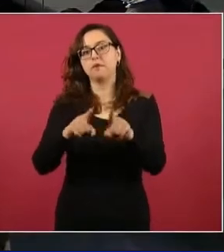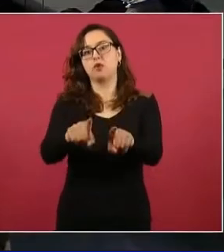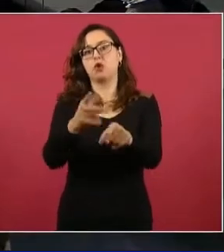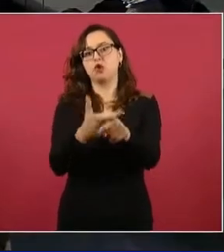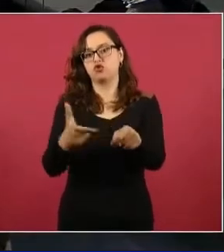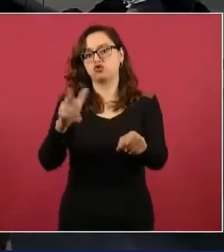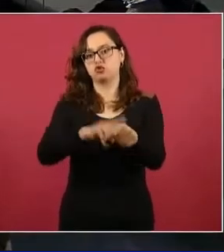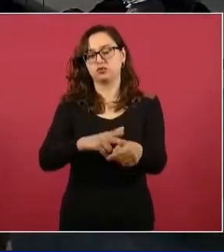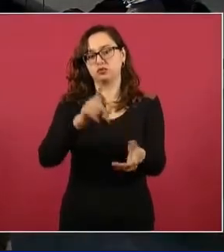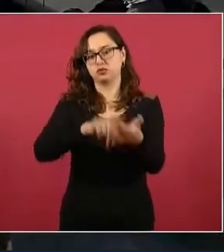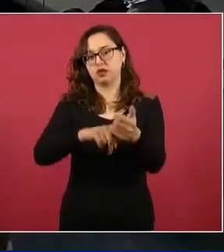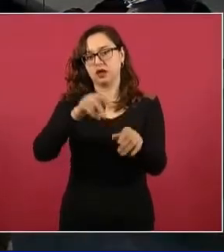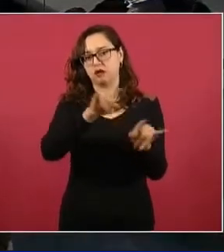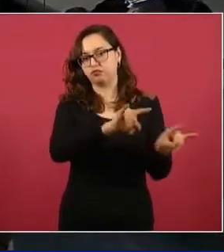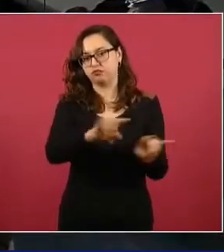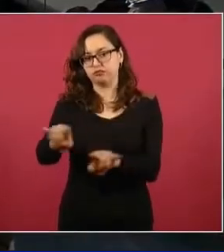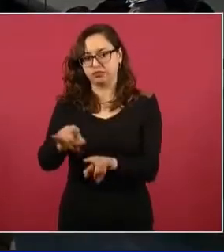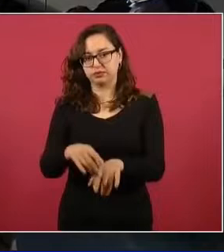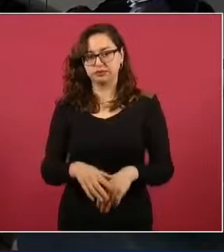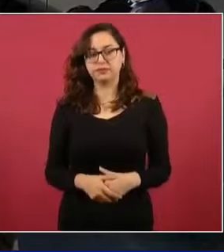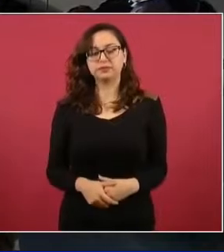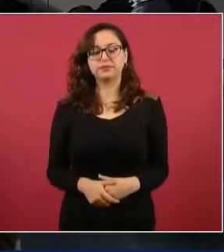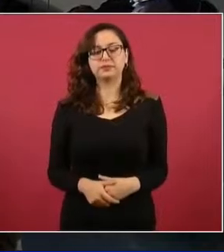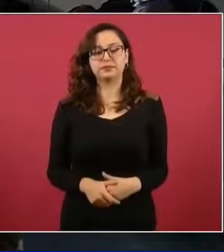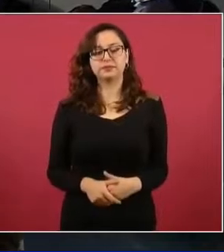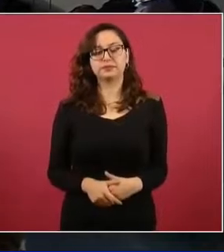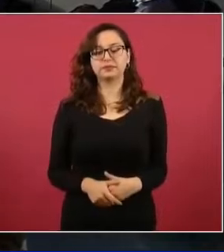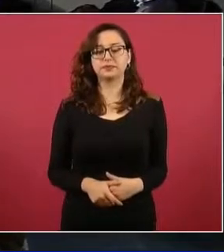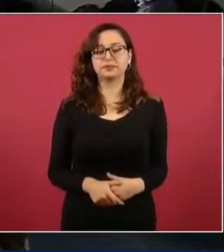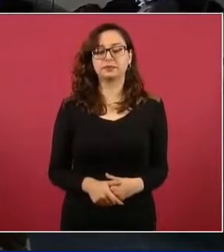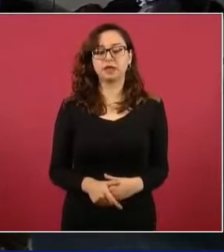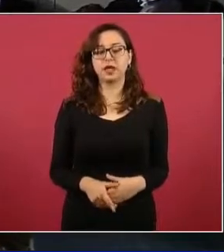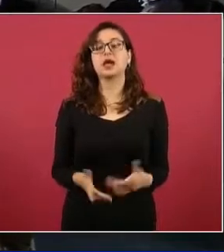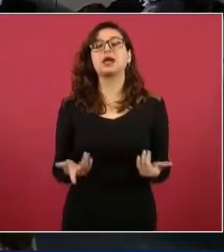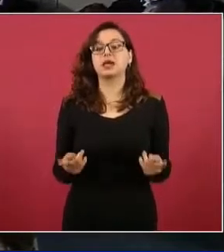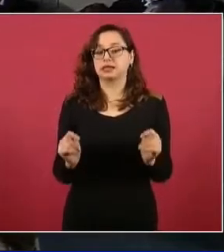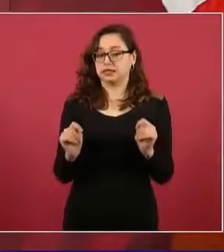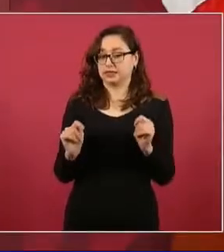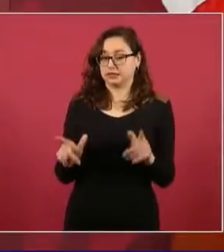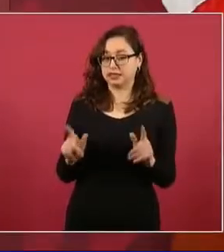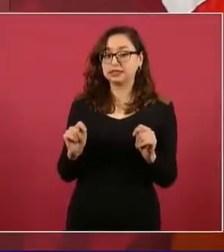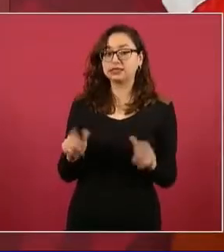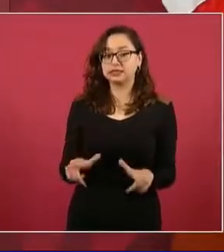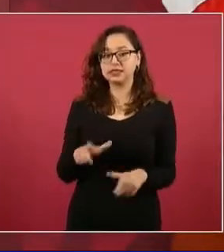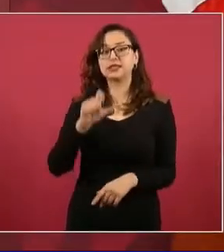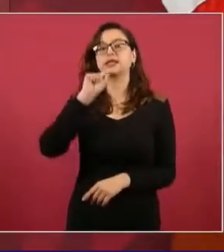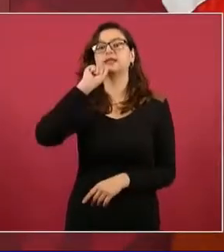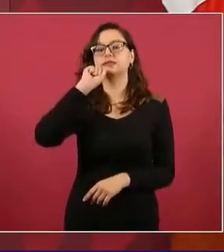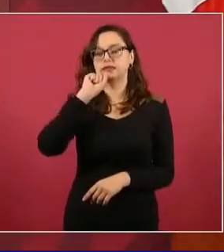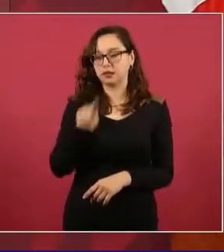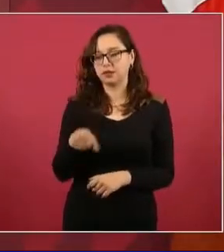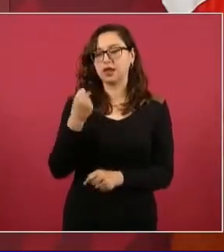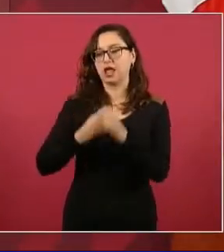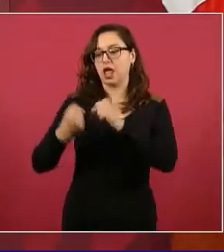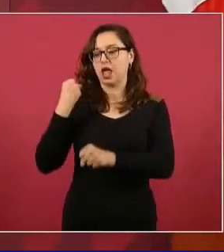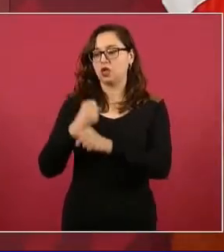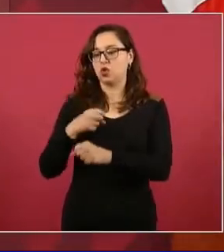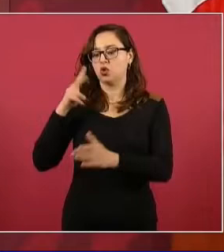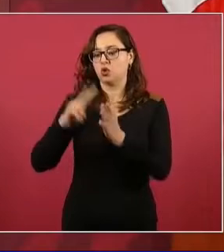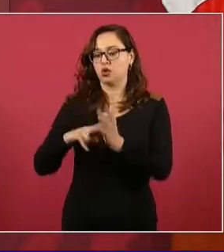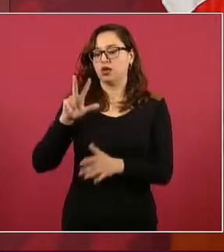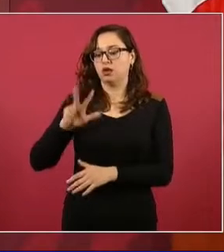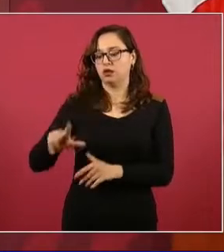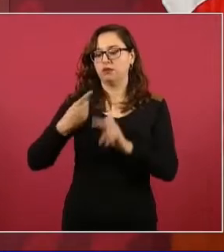el próximo año. De Tlaxcala, el hospital que también inició en 2018 su